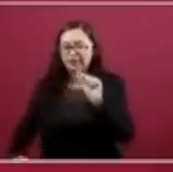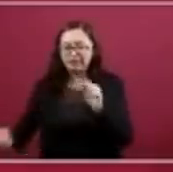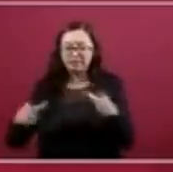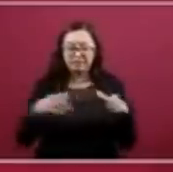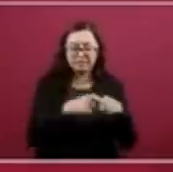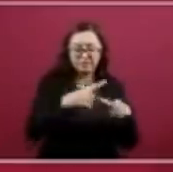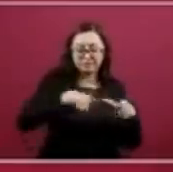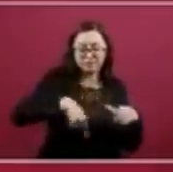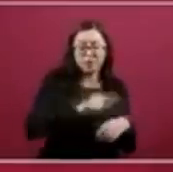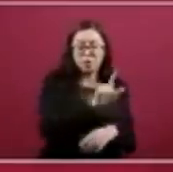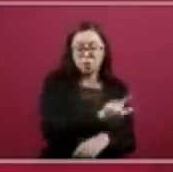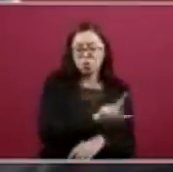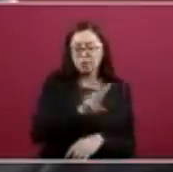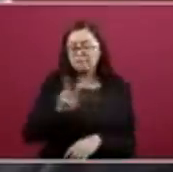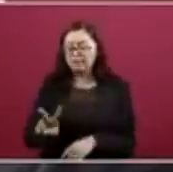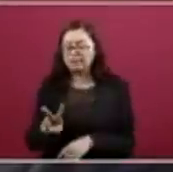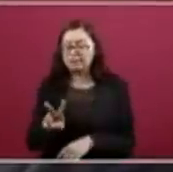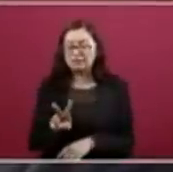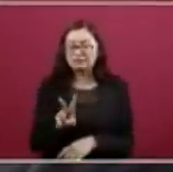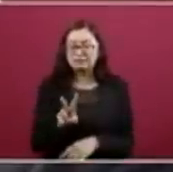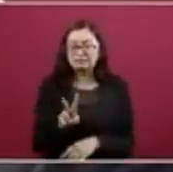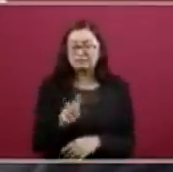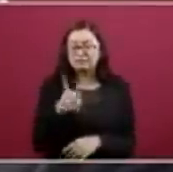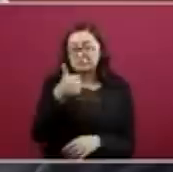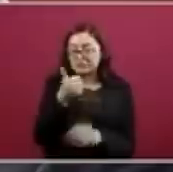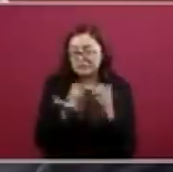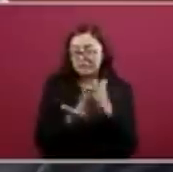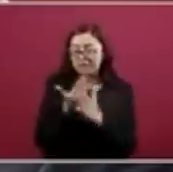desde antes de las 6 de la mañana.